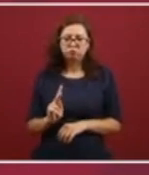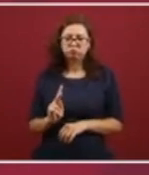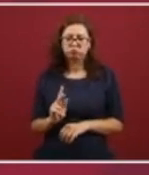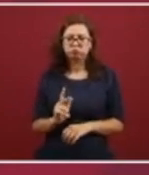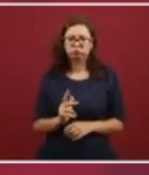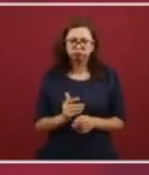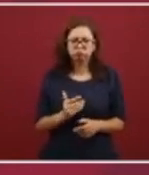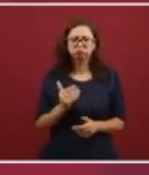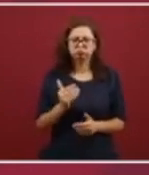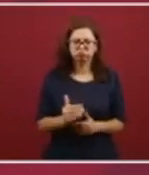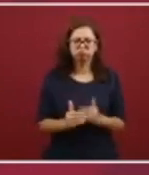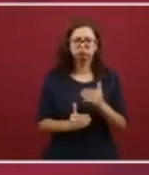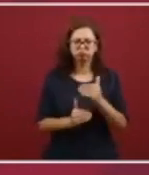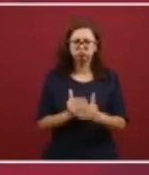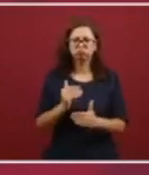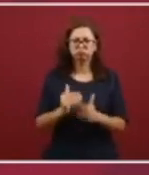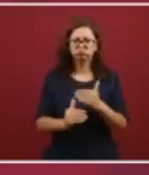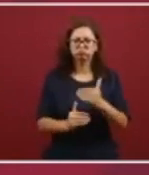vamos a